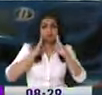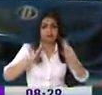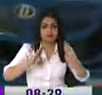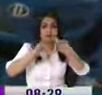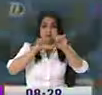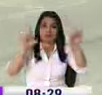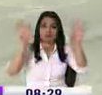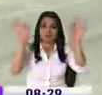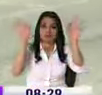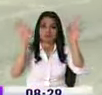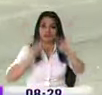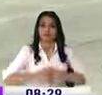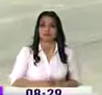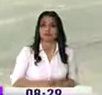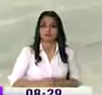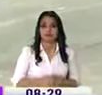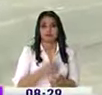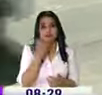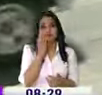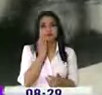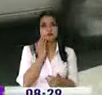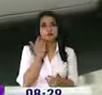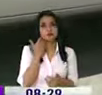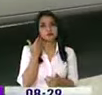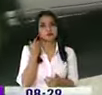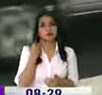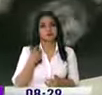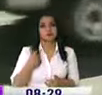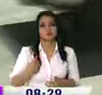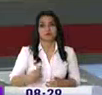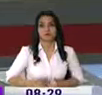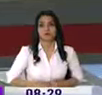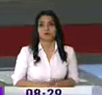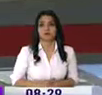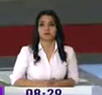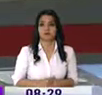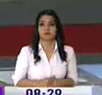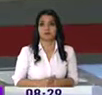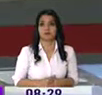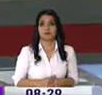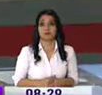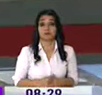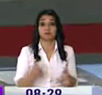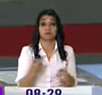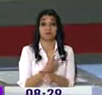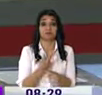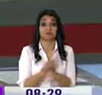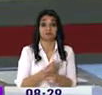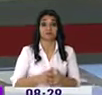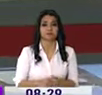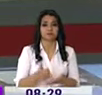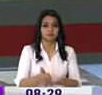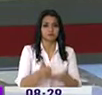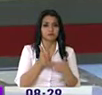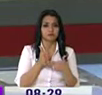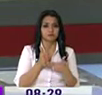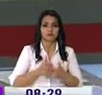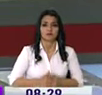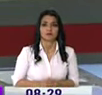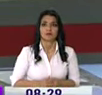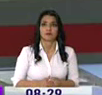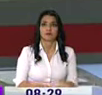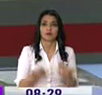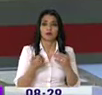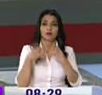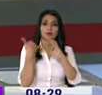eléctrica, informó Priscila Cadena. Peligrosísimo ahí, así que ayuda necesaria. Vamos rápidamente, Sarita, a